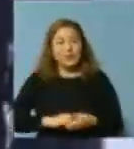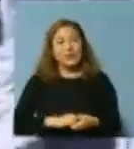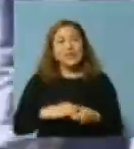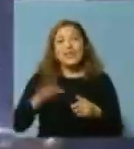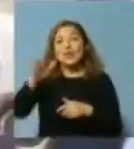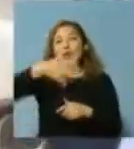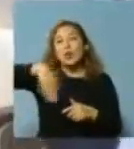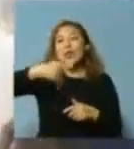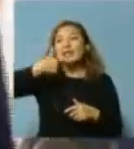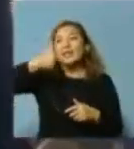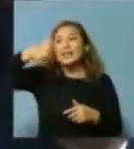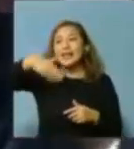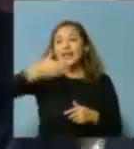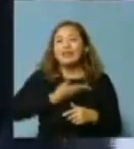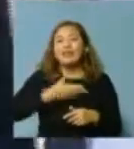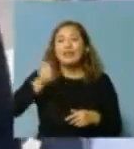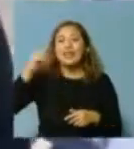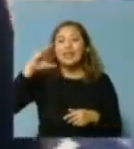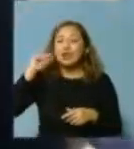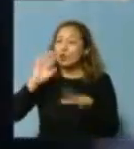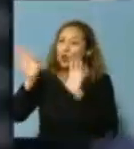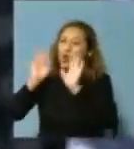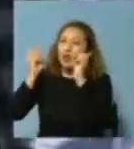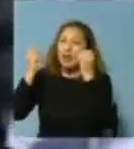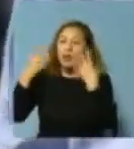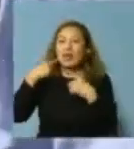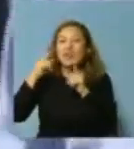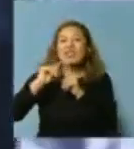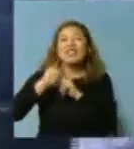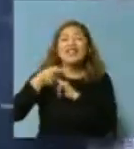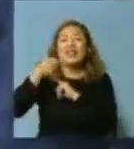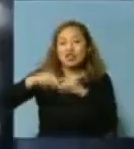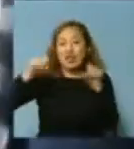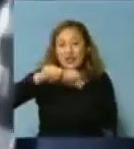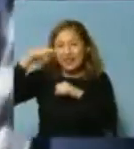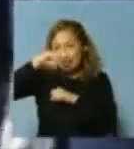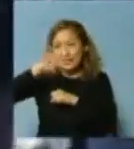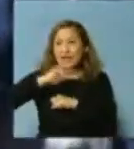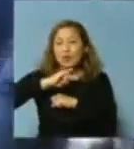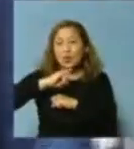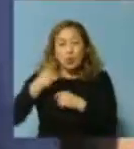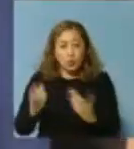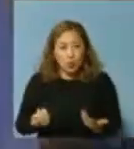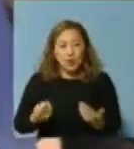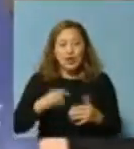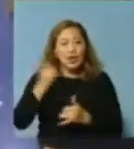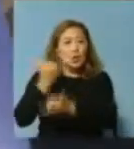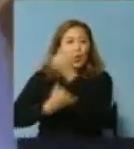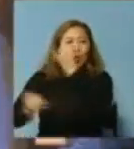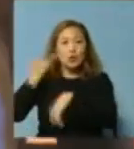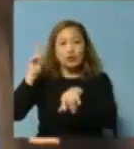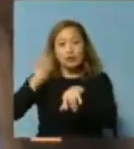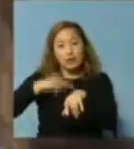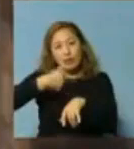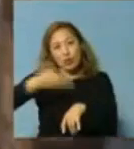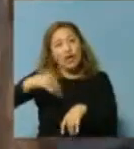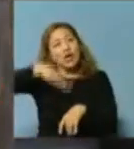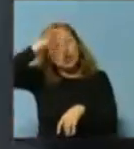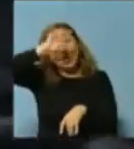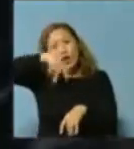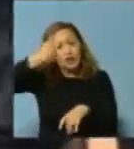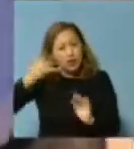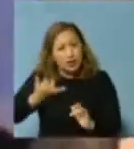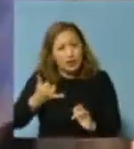desde San Francisco había venido a verlos. Bueno, gobernador, estamos en vivo por Canal 7 de Jujuy, cuéntenos. Sí. Viene demorado porque hubo otros actos.